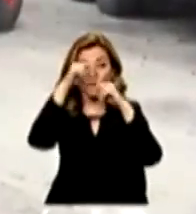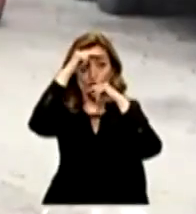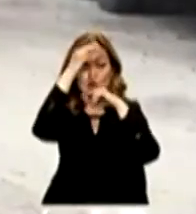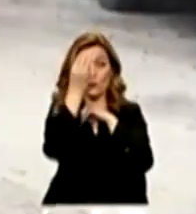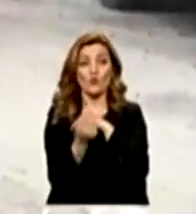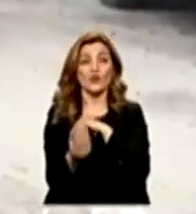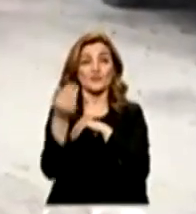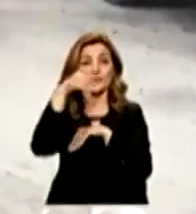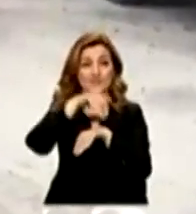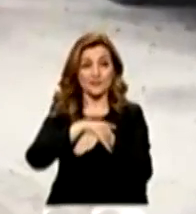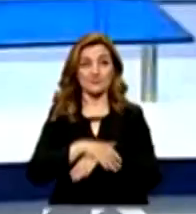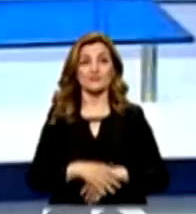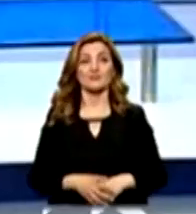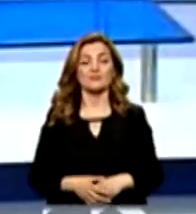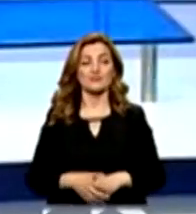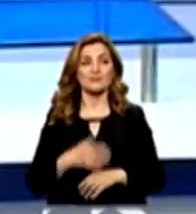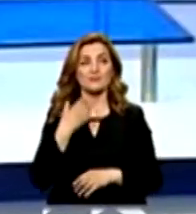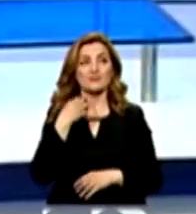Buenas tardes de mi parte.